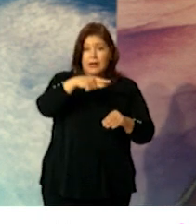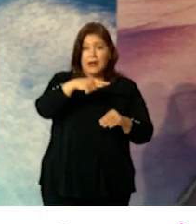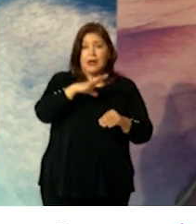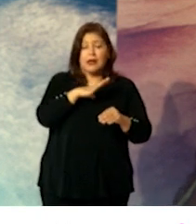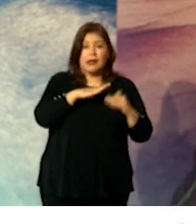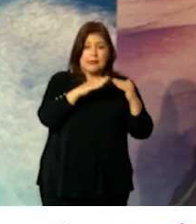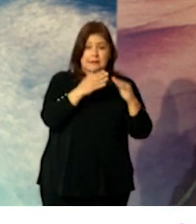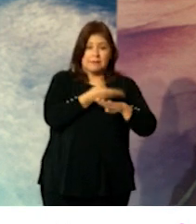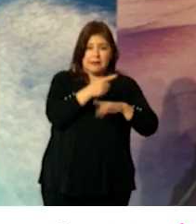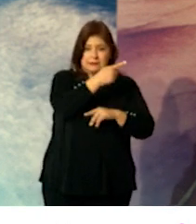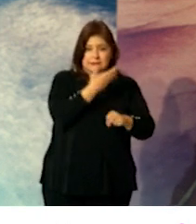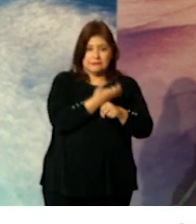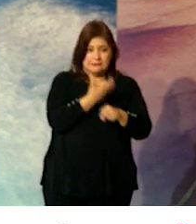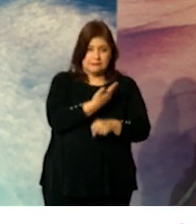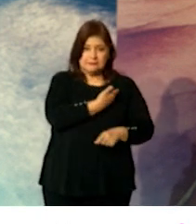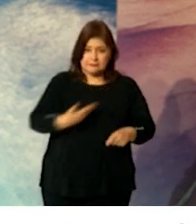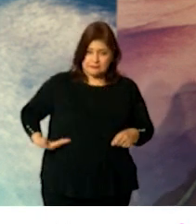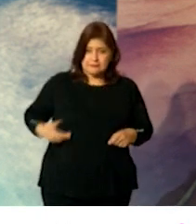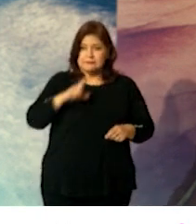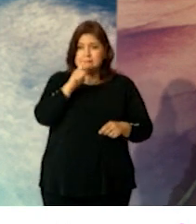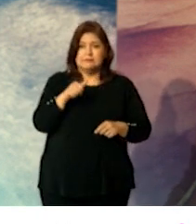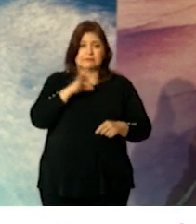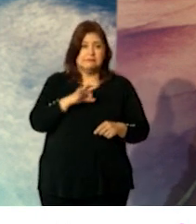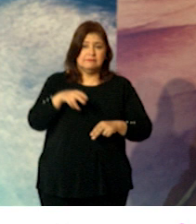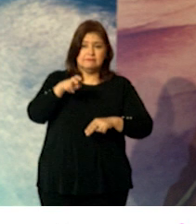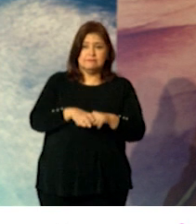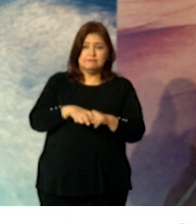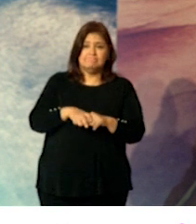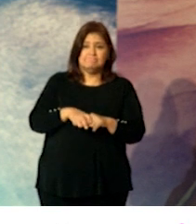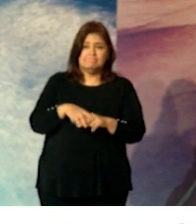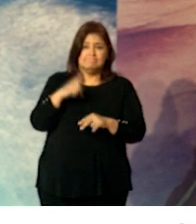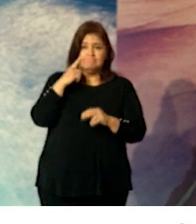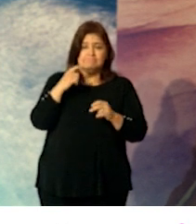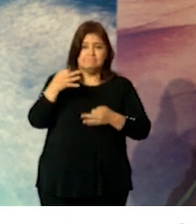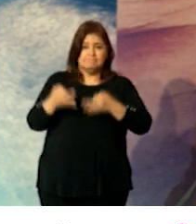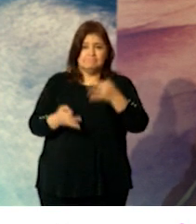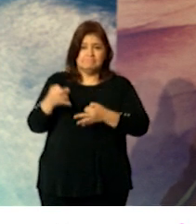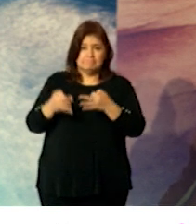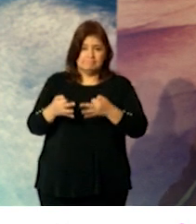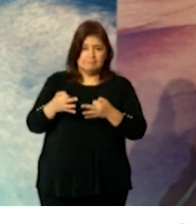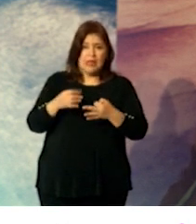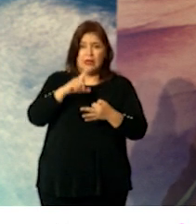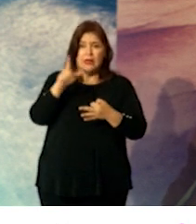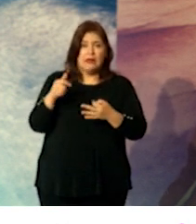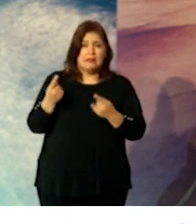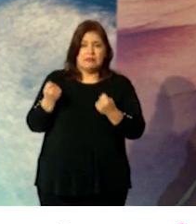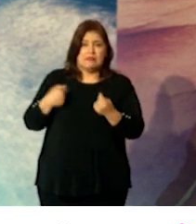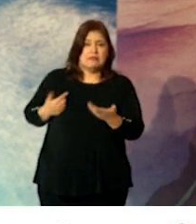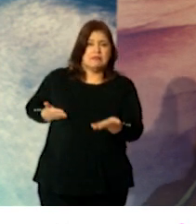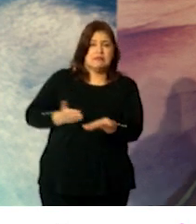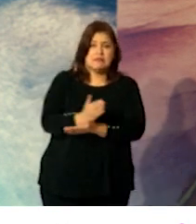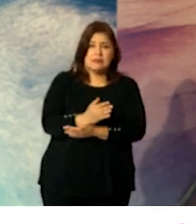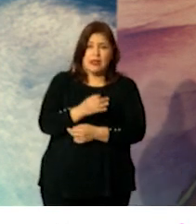un señor que está sentado ante los tribunales y un señor que puso a temblar los cimientos de la democracia porque